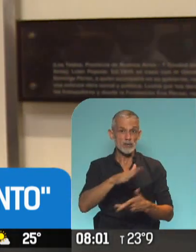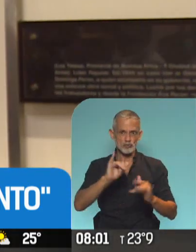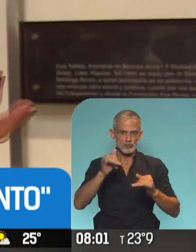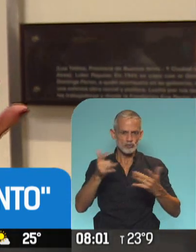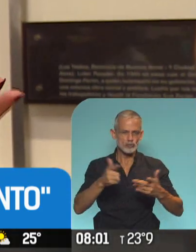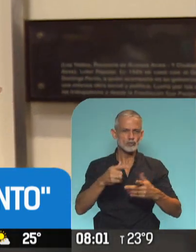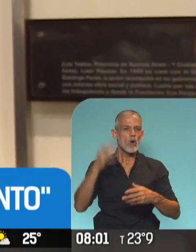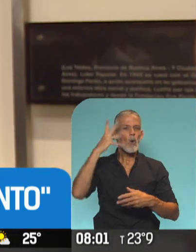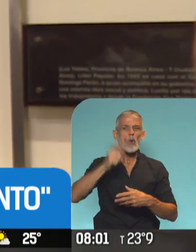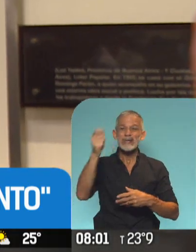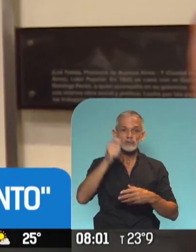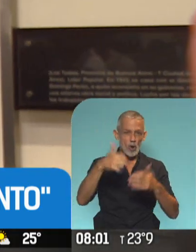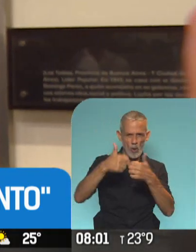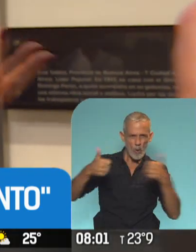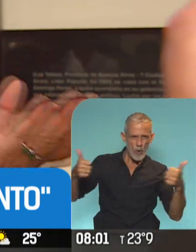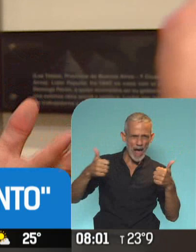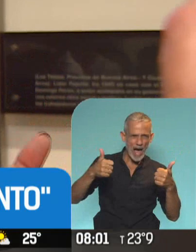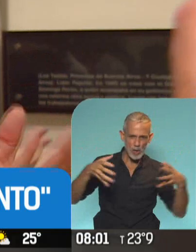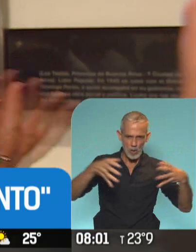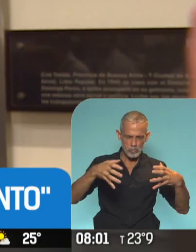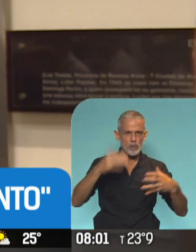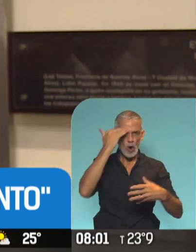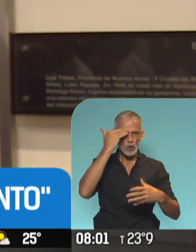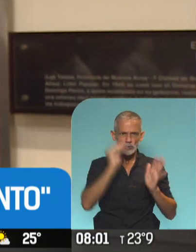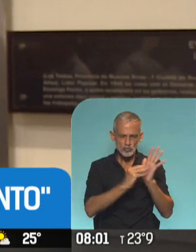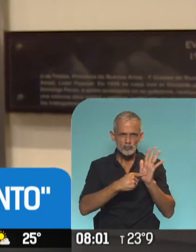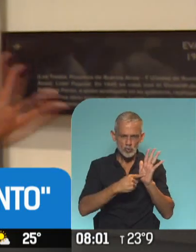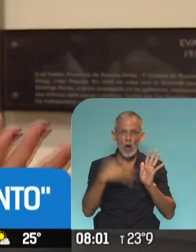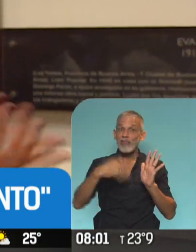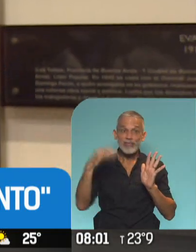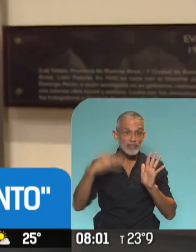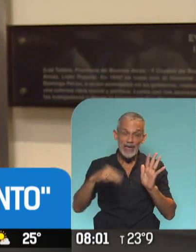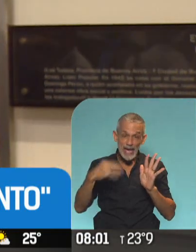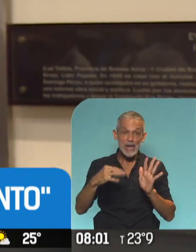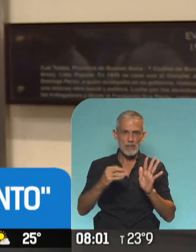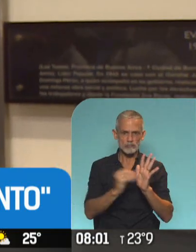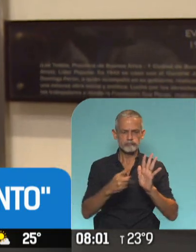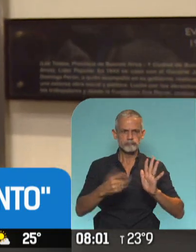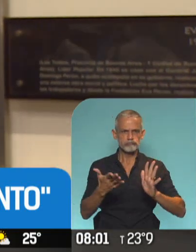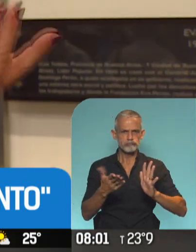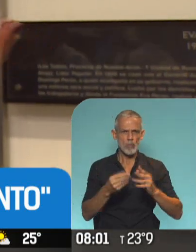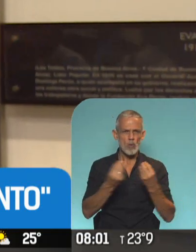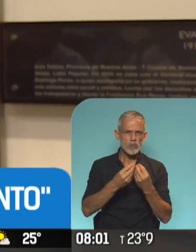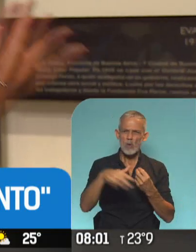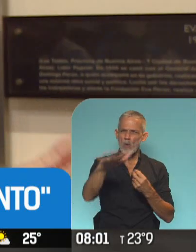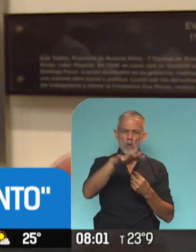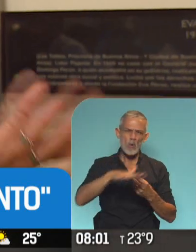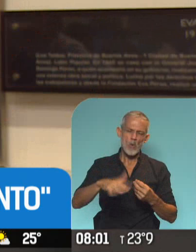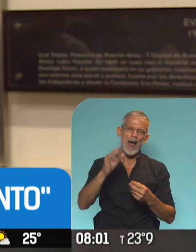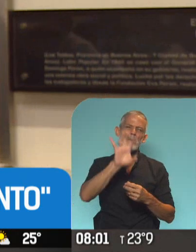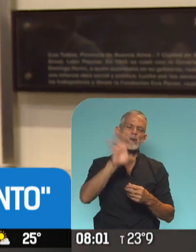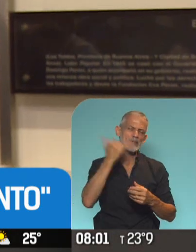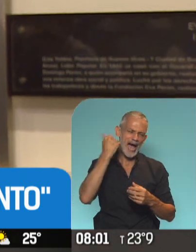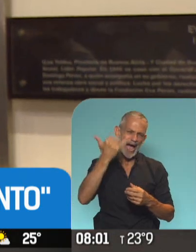juicio por jurados es una cuestión que la debemos relegando desde la Constitución, así que es una cuestión que tiene que implementarse. En incluso en muchas provincias ya